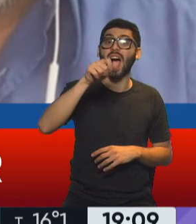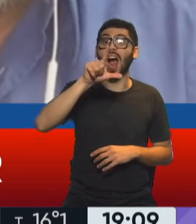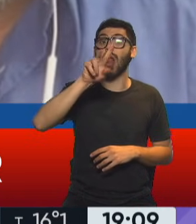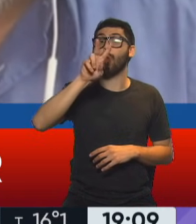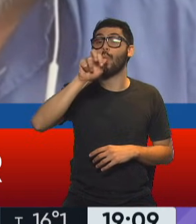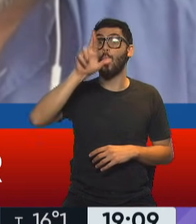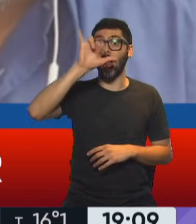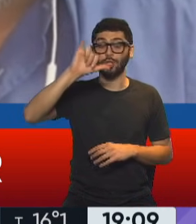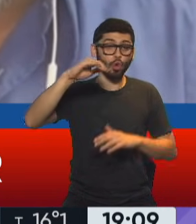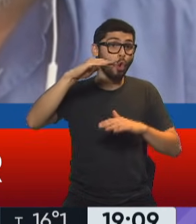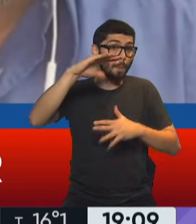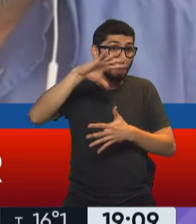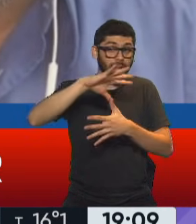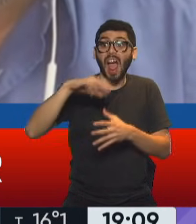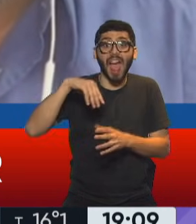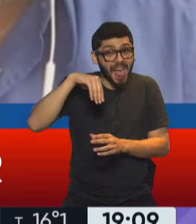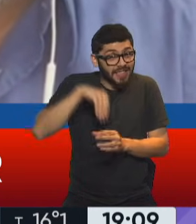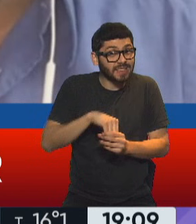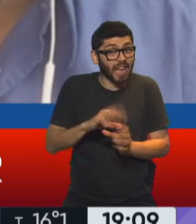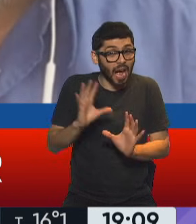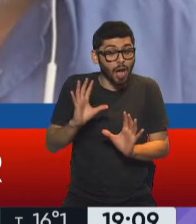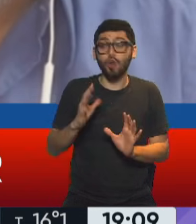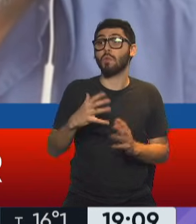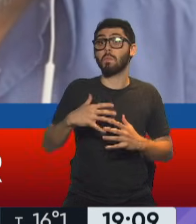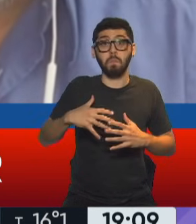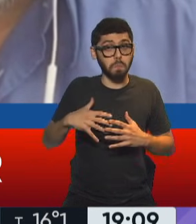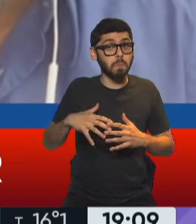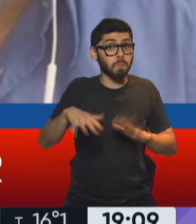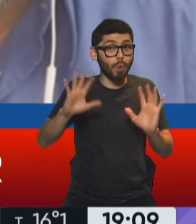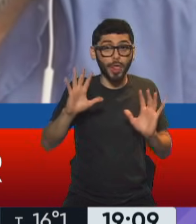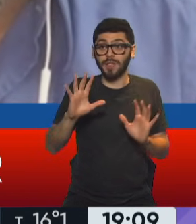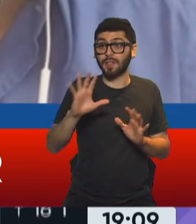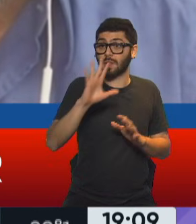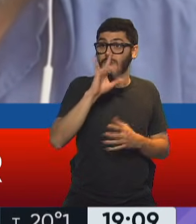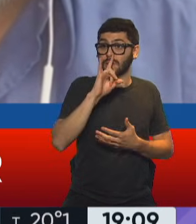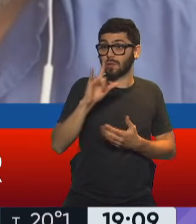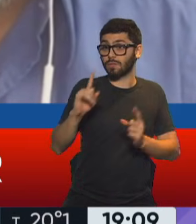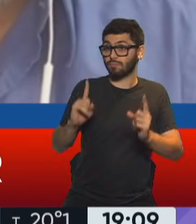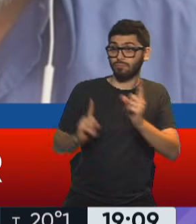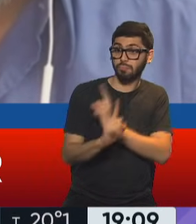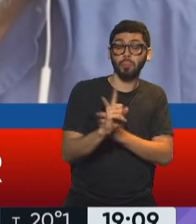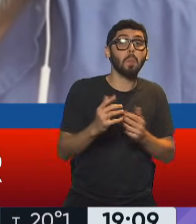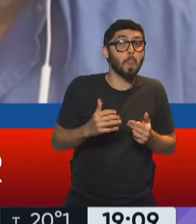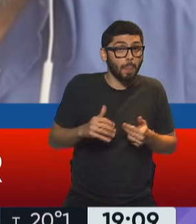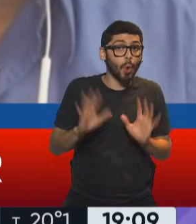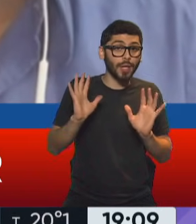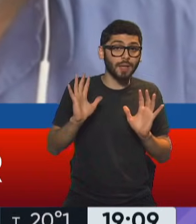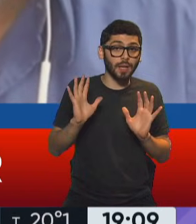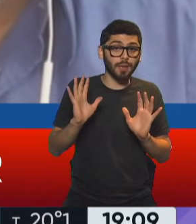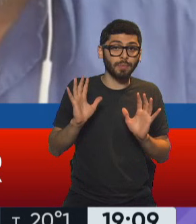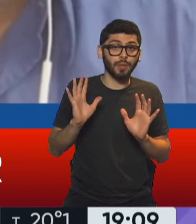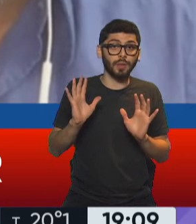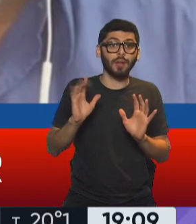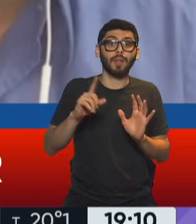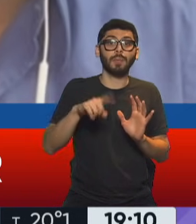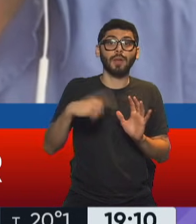de Copa América, que inclusive lo puede llegar a utilizar Scaloni en las próximas instancias. Pero también está en la otra lista. Hay que ver si